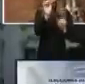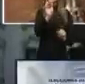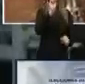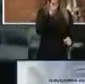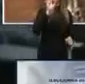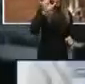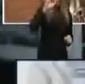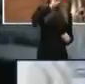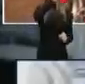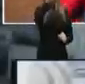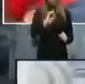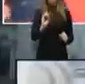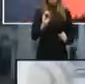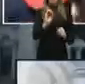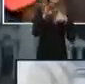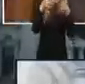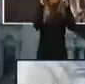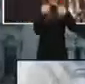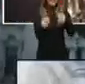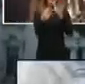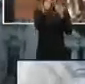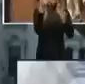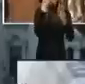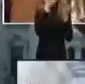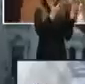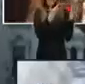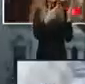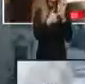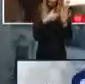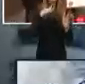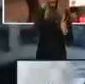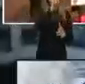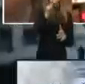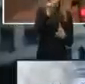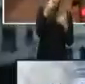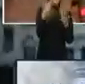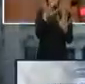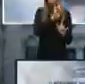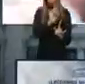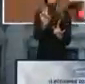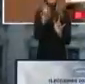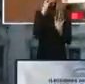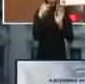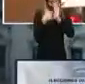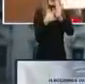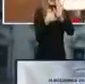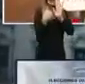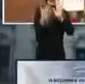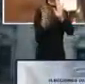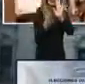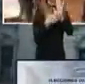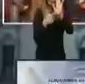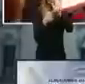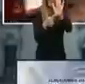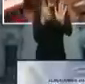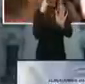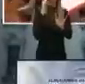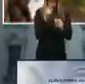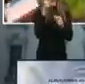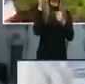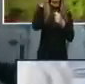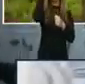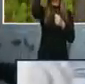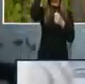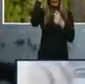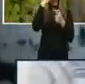58.35%, pues en este caso pues el Movimiento Semilla ya ha sido reconocido por varias autoridades. Hemos visto cómo